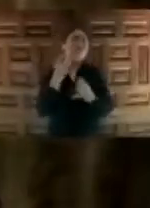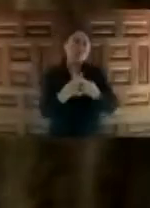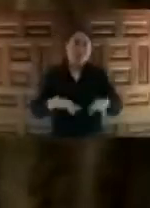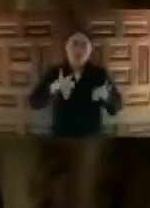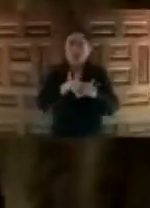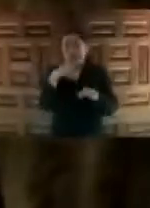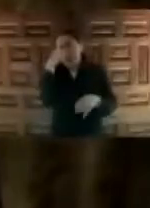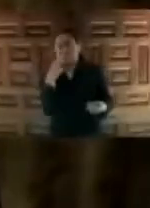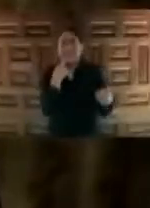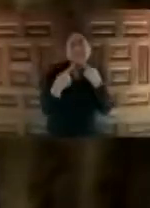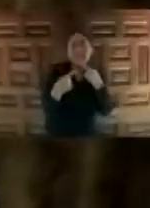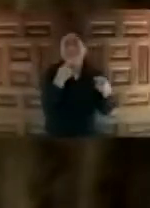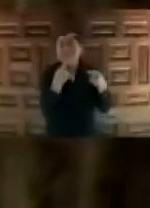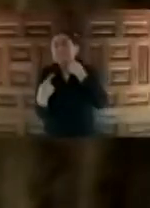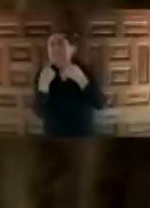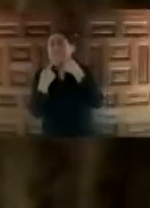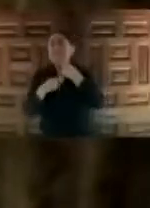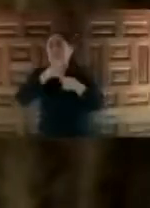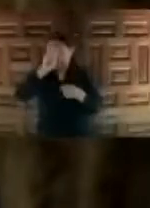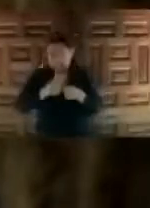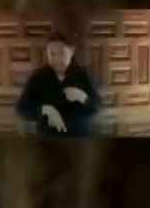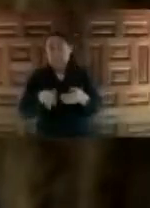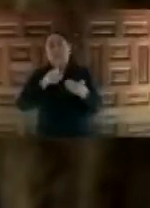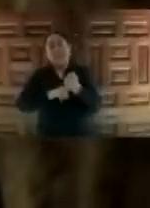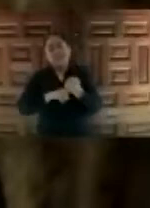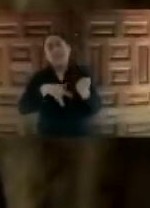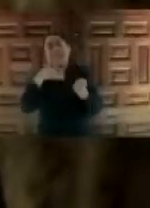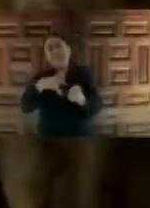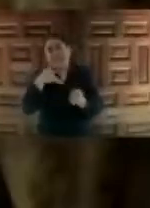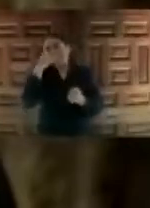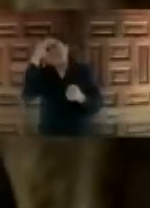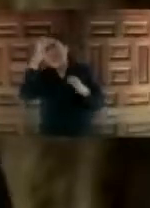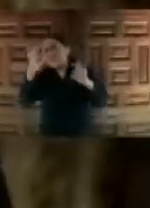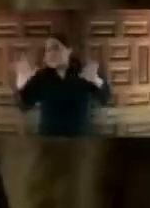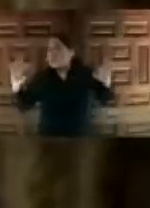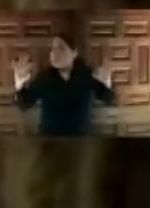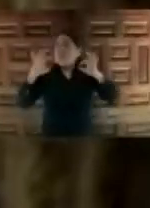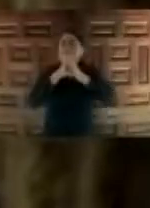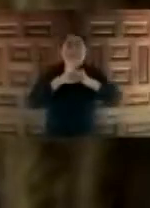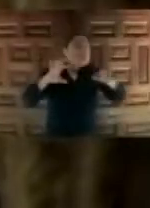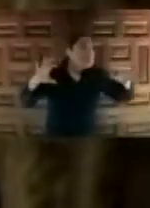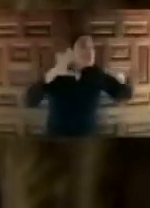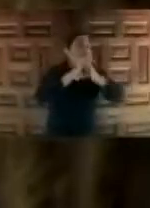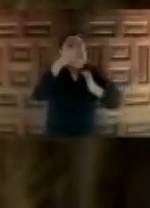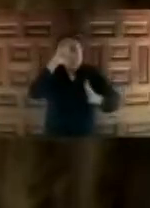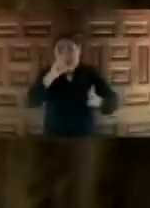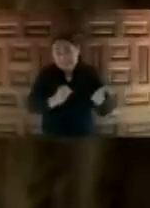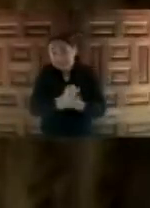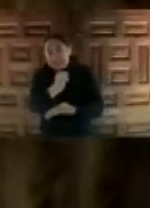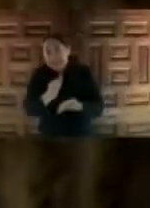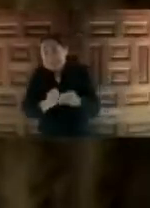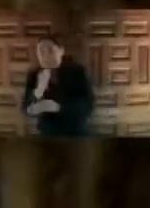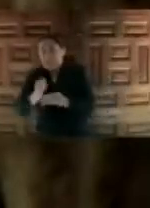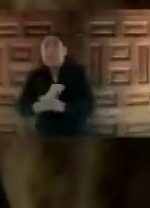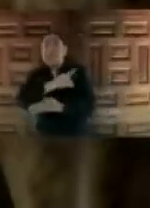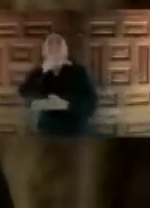de disputas que sin duda tendrán lugar para detentar la hegemonía en la toma de decisiones y se pondrán en